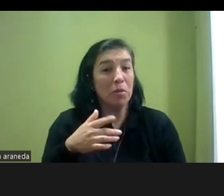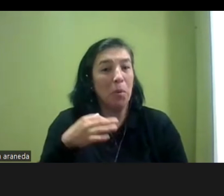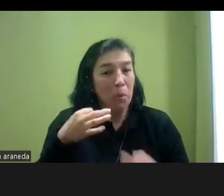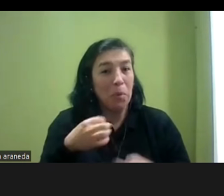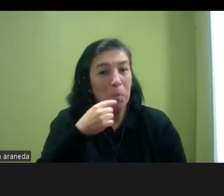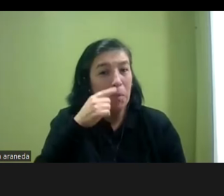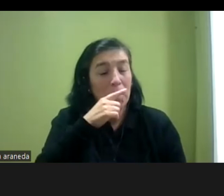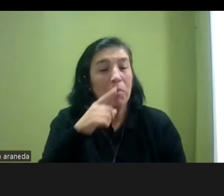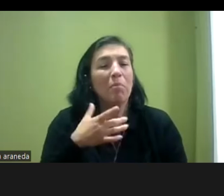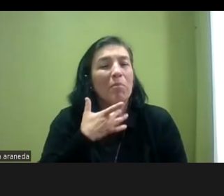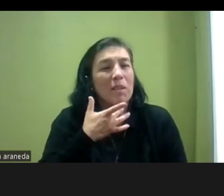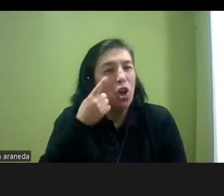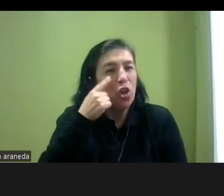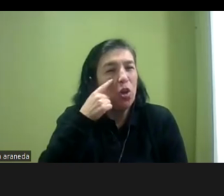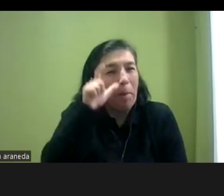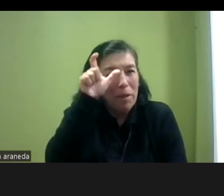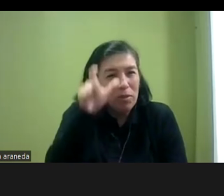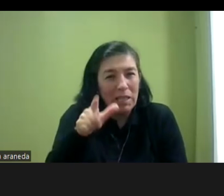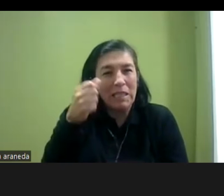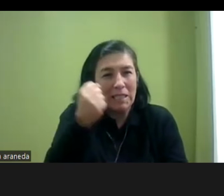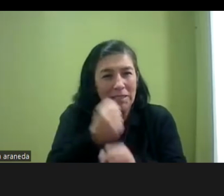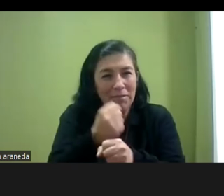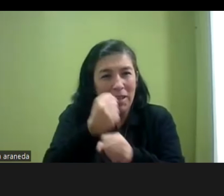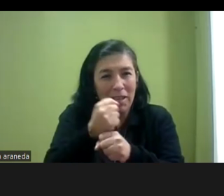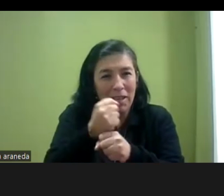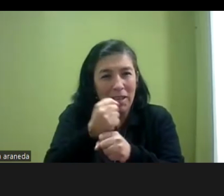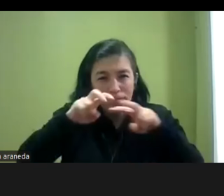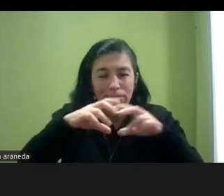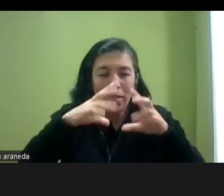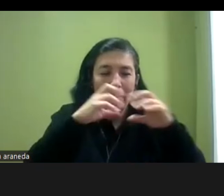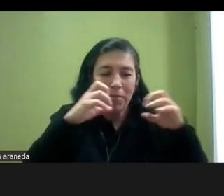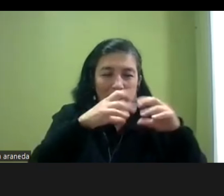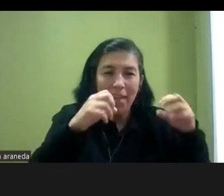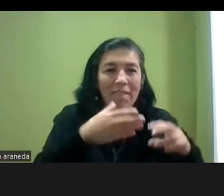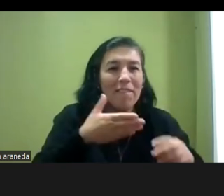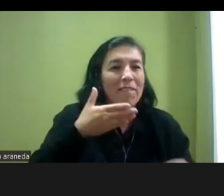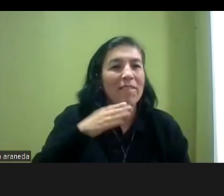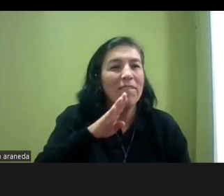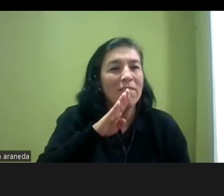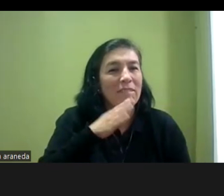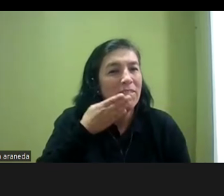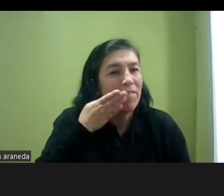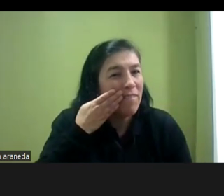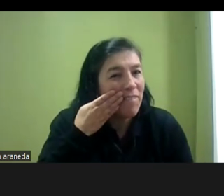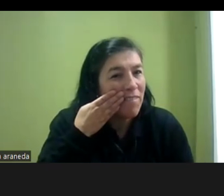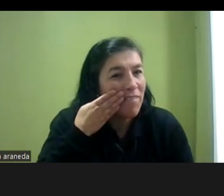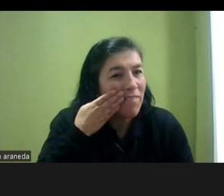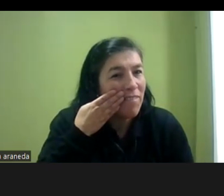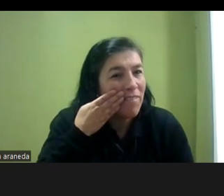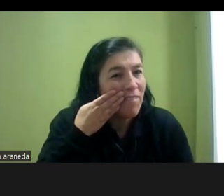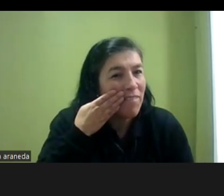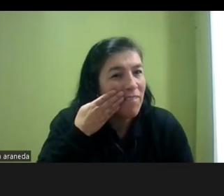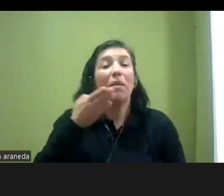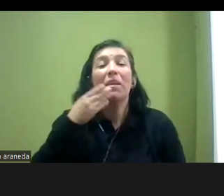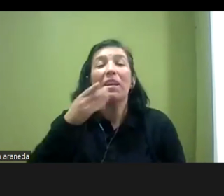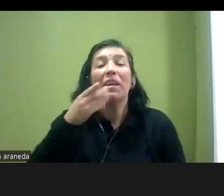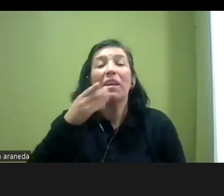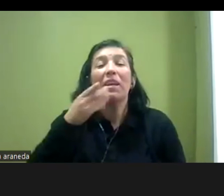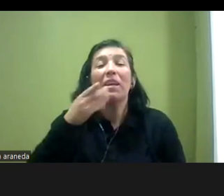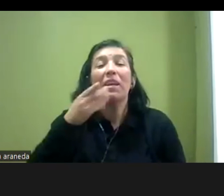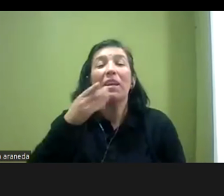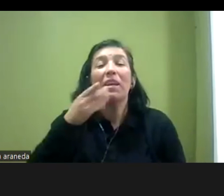una persona que está cultivando algodón blanco y café en Putaendo. El café es ¿Mm? de semillas de pozo al